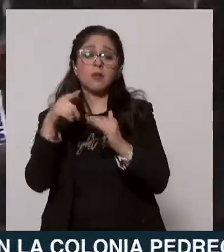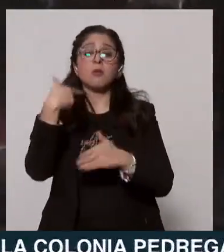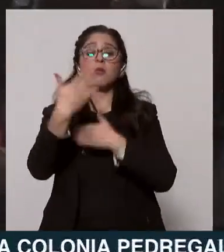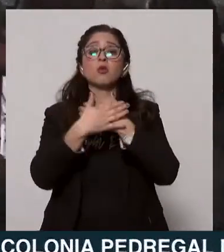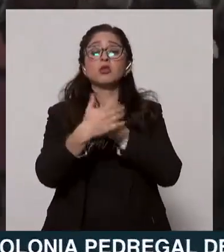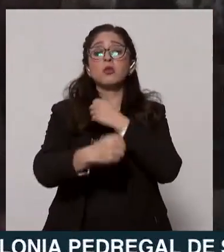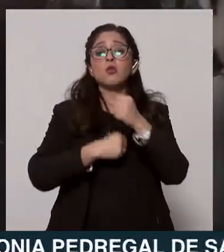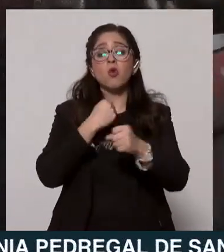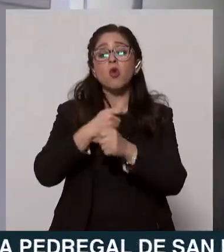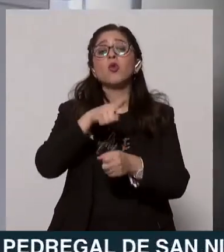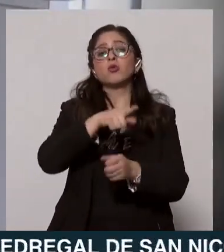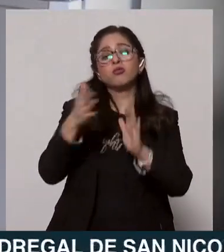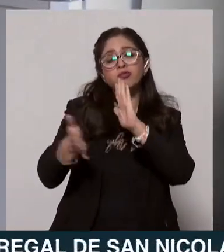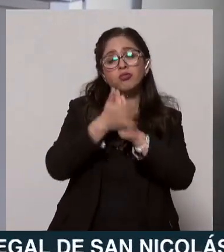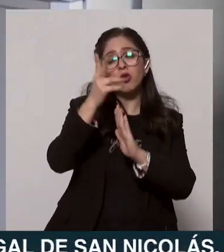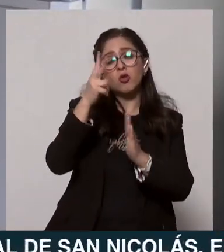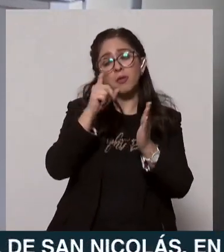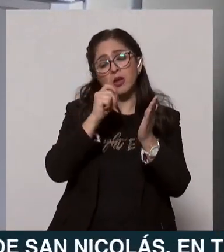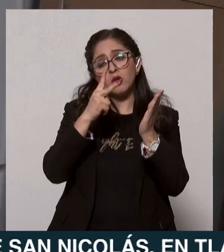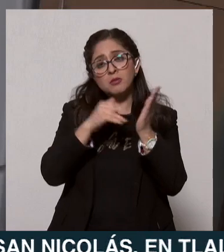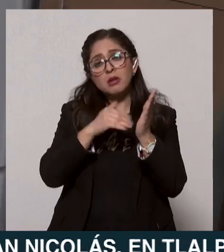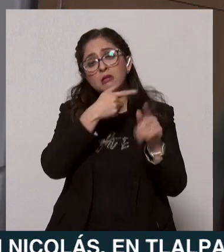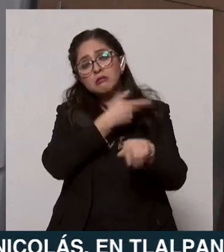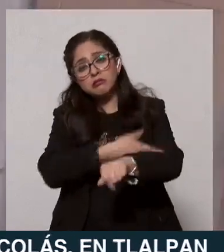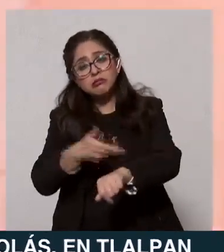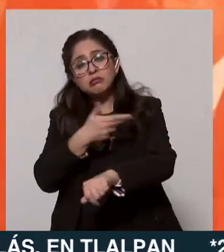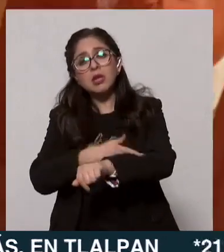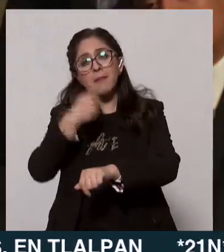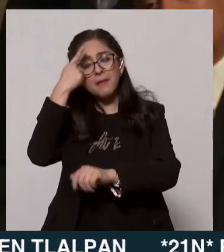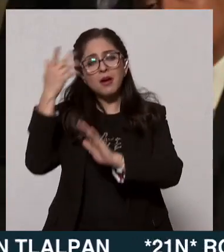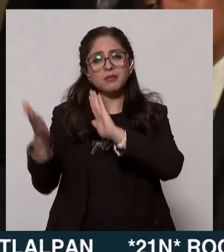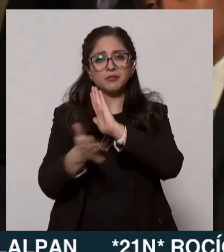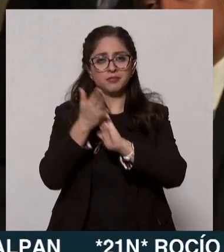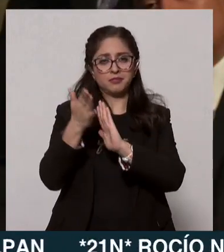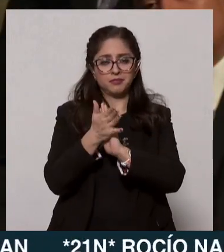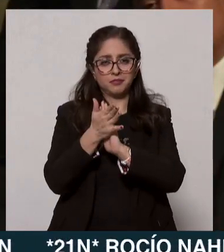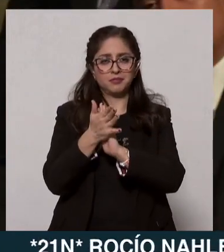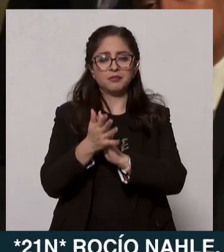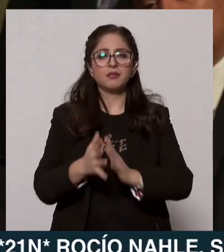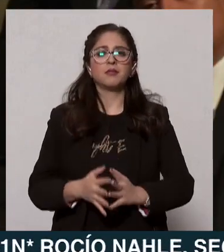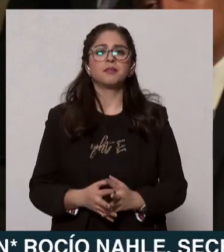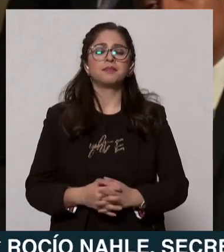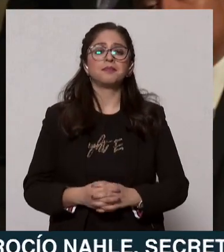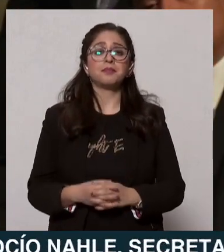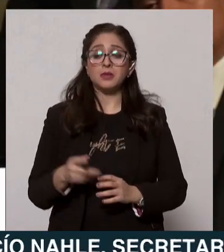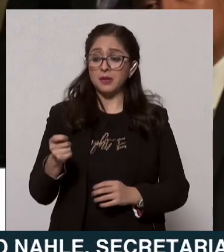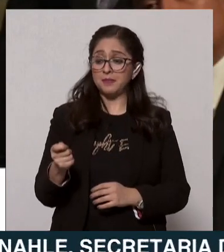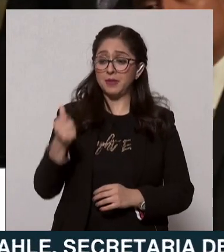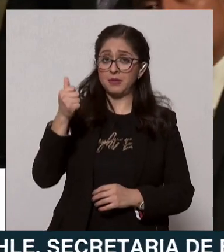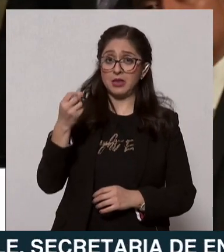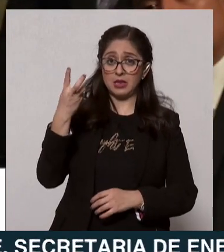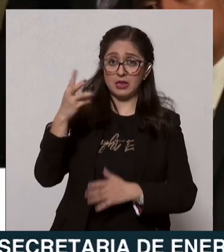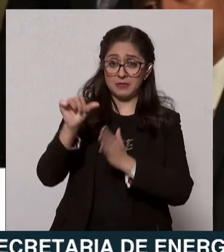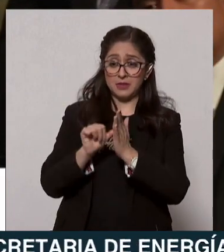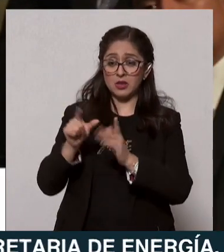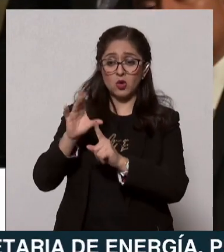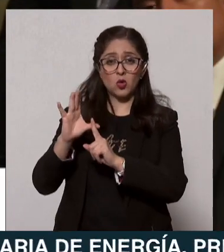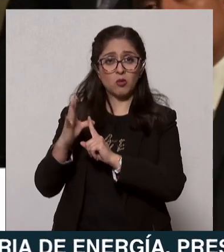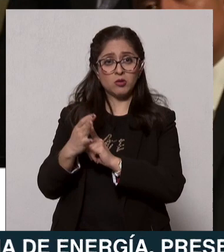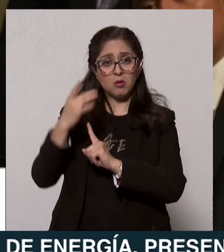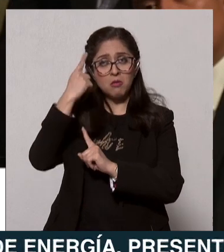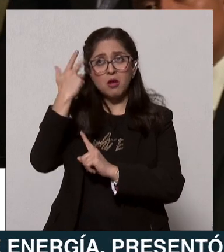desarrollando 22,966 acciones de este tipo. Durante el primer trimestre, la Comisión de